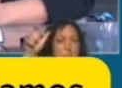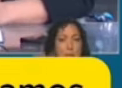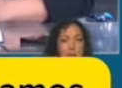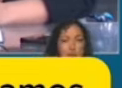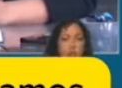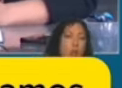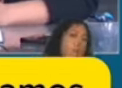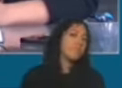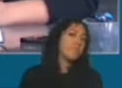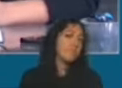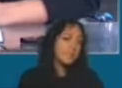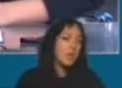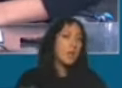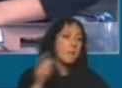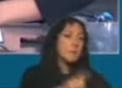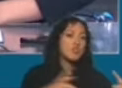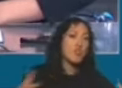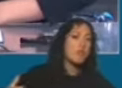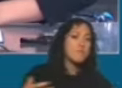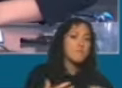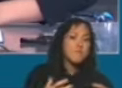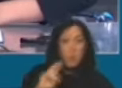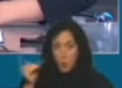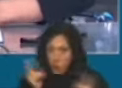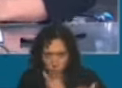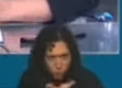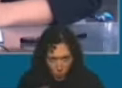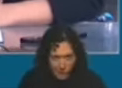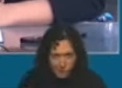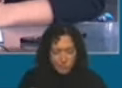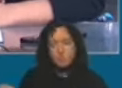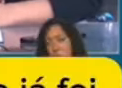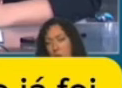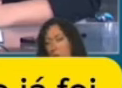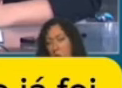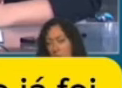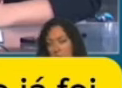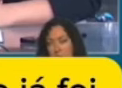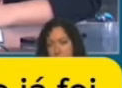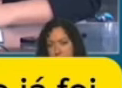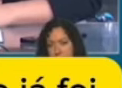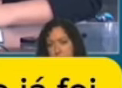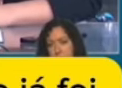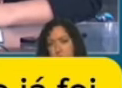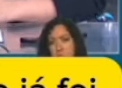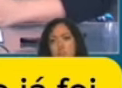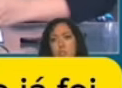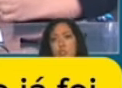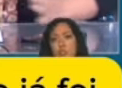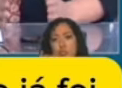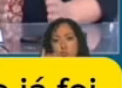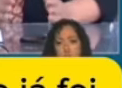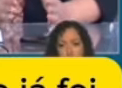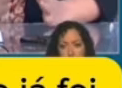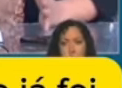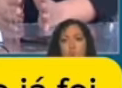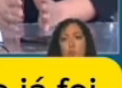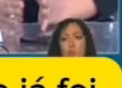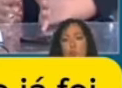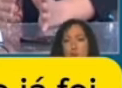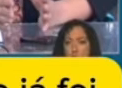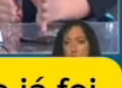y todos no los hubo rehenes... No muertos por ahora. ¿Cómo? No hay muertos. No hay muertos, sí hay que decir sí, que hay dos heridos, sí. O sea, es decir, el resto ya